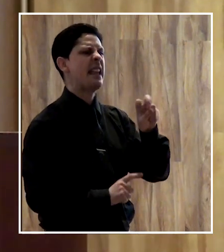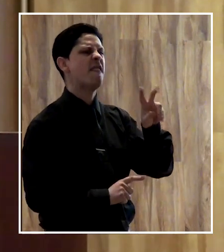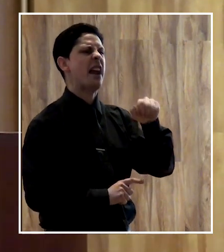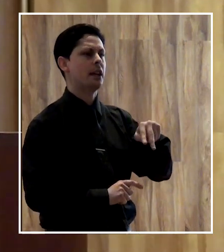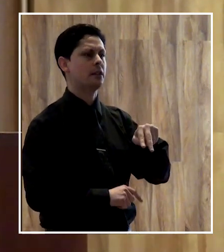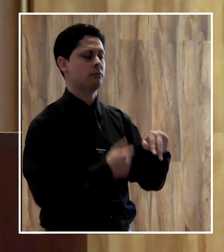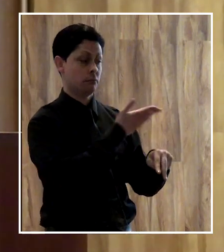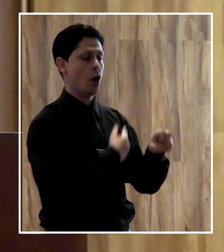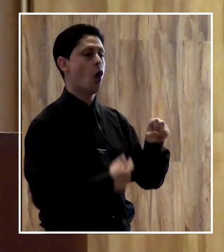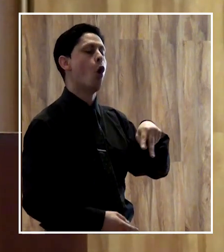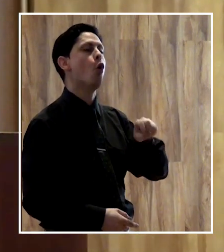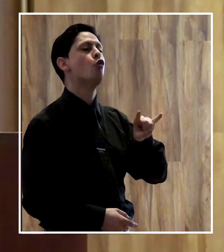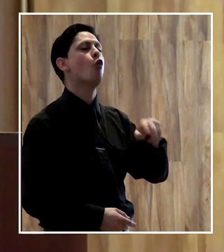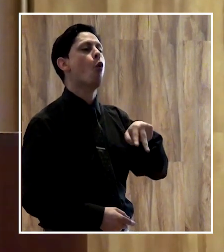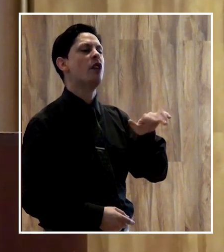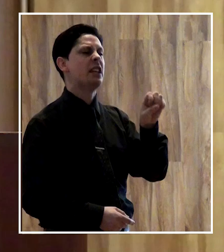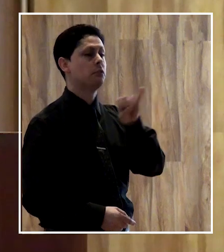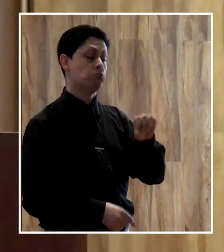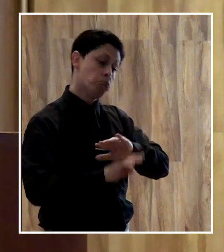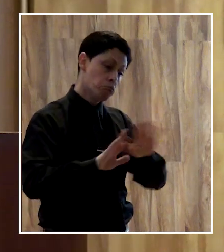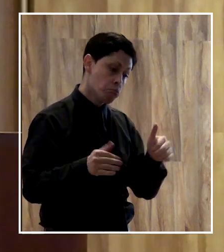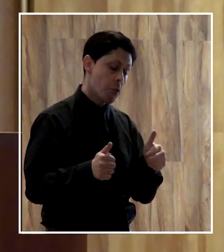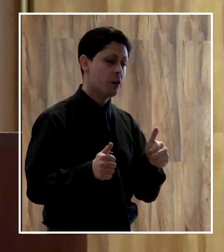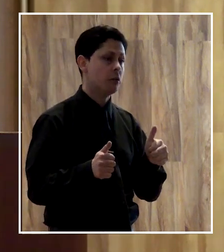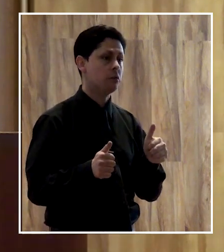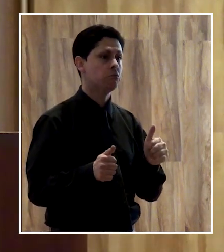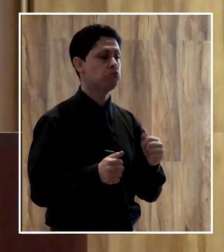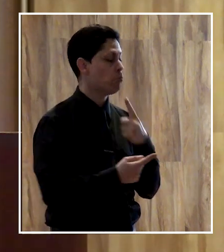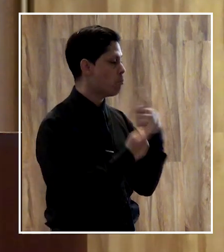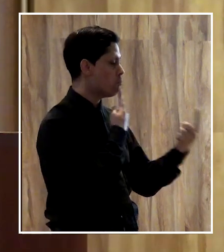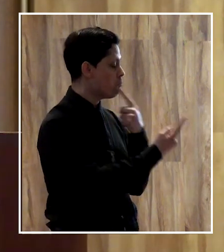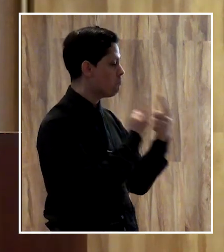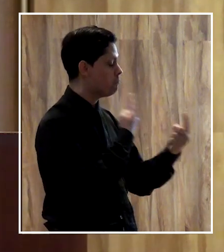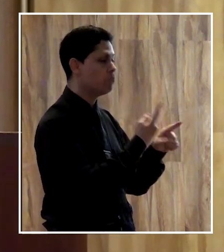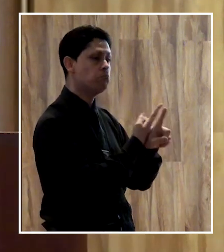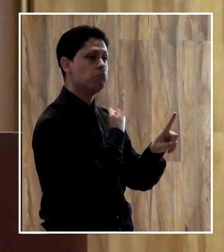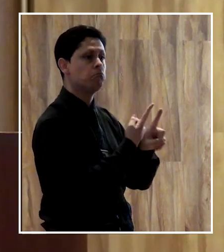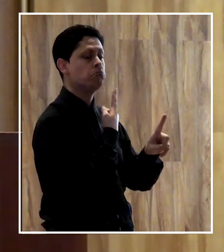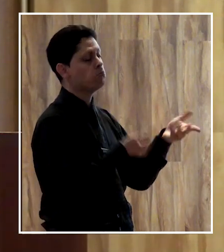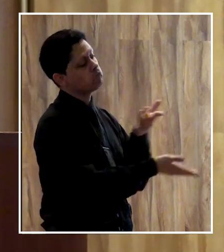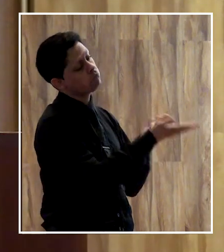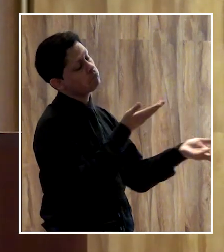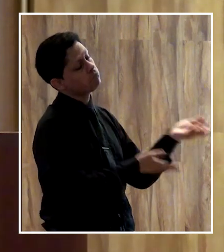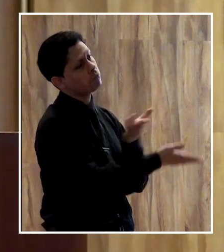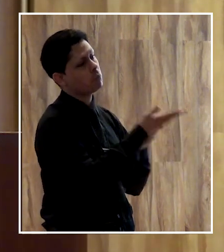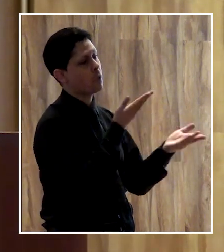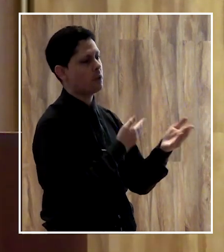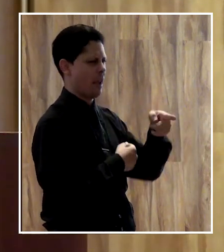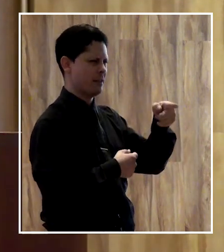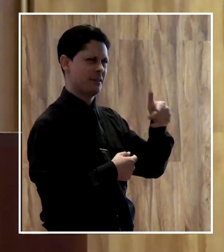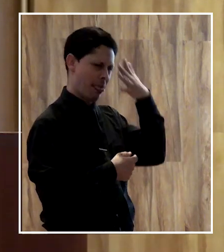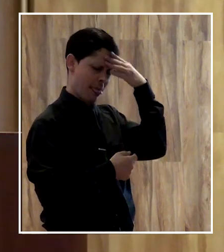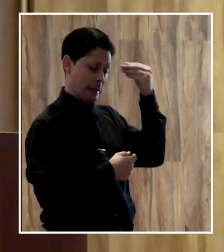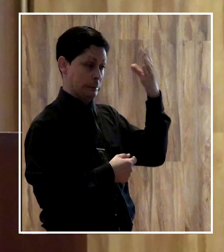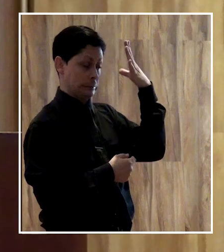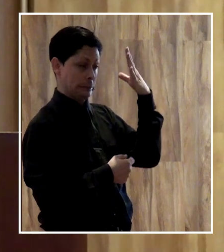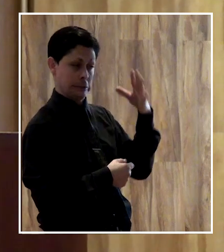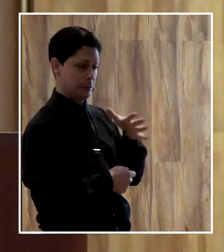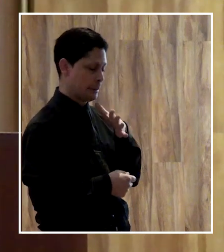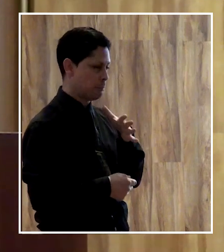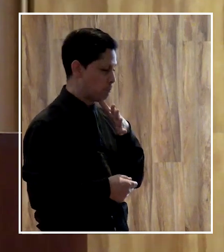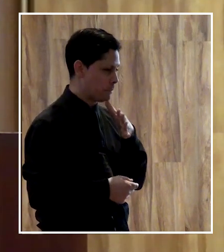Iván Núñez. Y bueno, nos entrevistábamos, qué sé yo, estuvimos conversando ahí. Iván tal vez no se acuerda